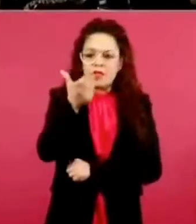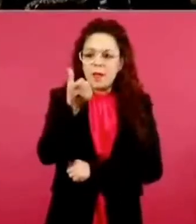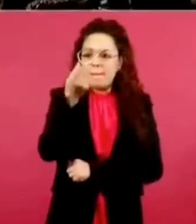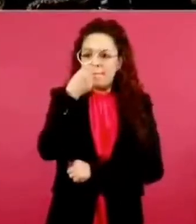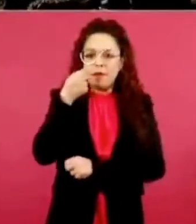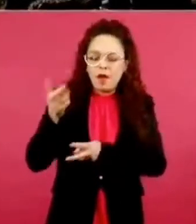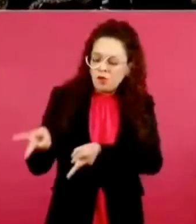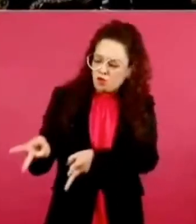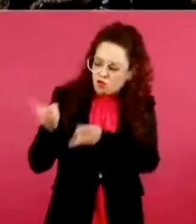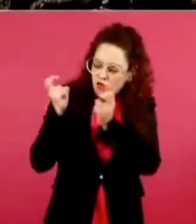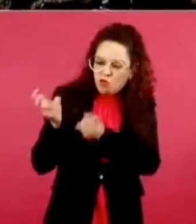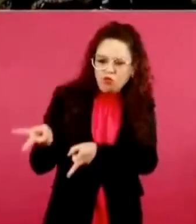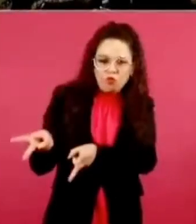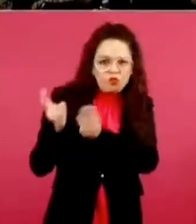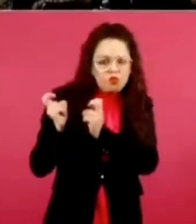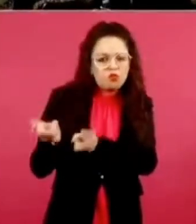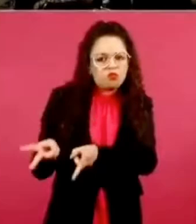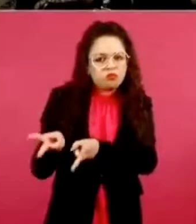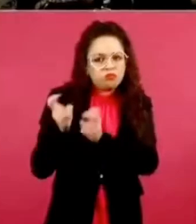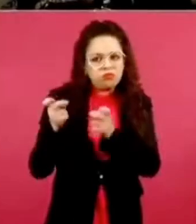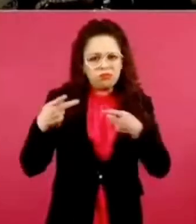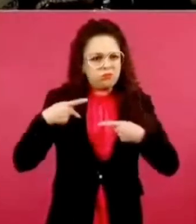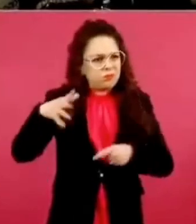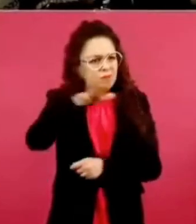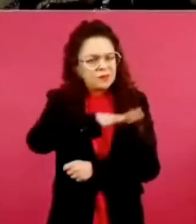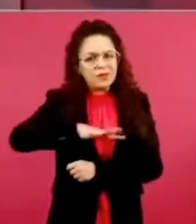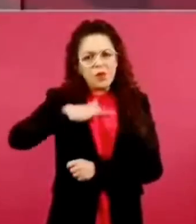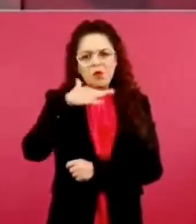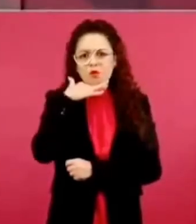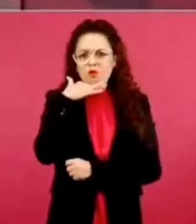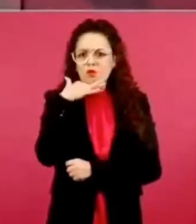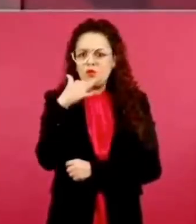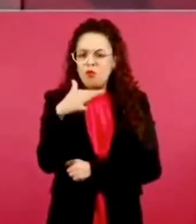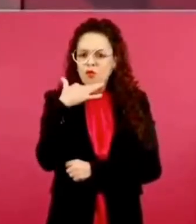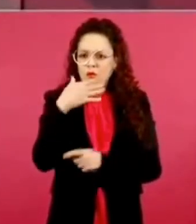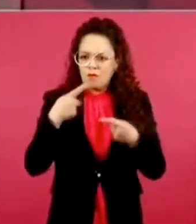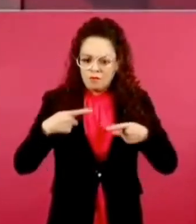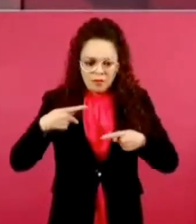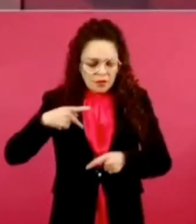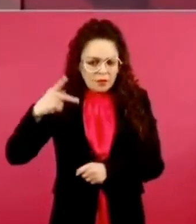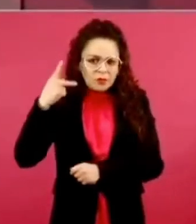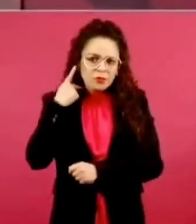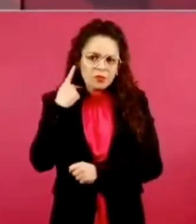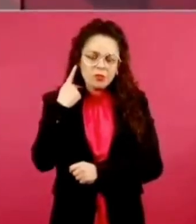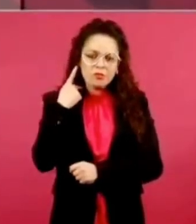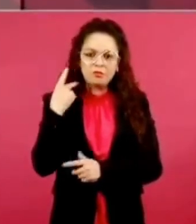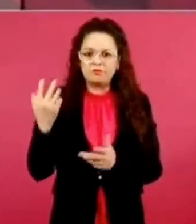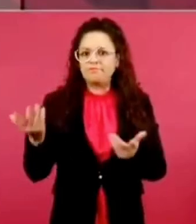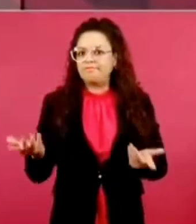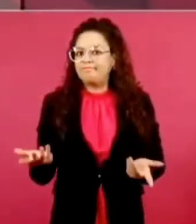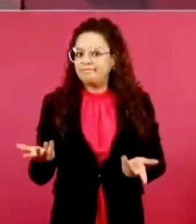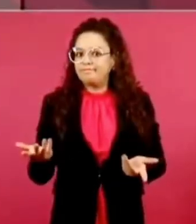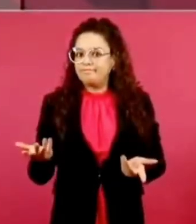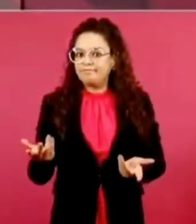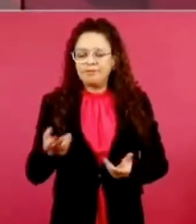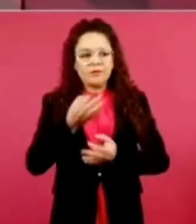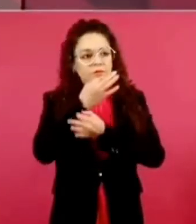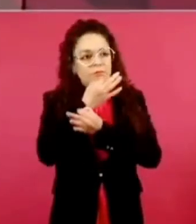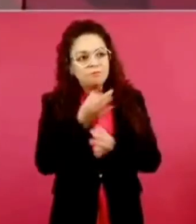Políticos corruptos. Por eso, campañas en medios, todavía,